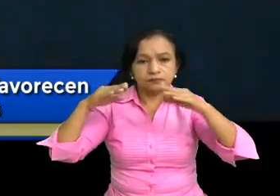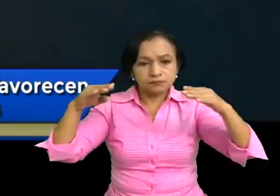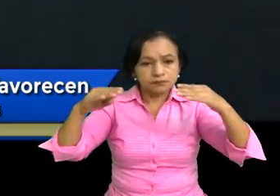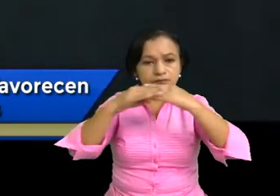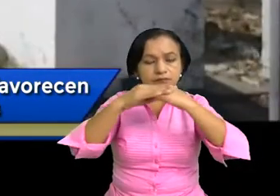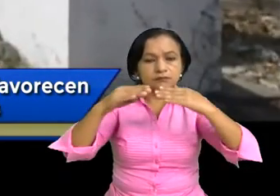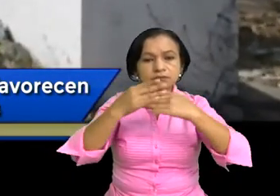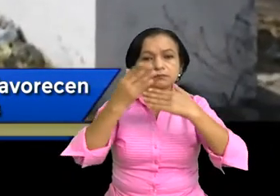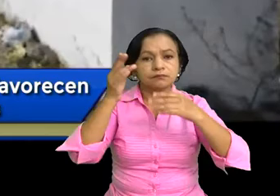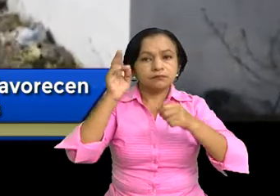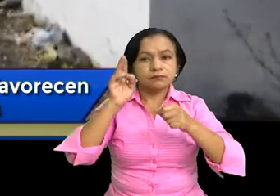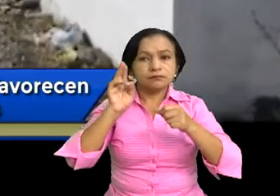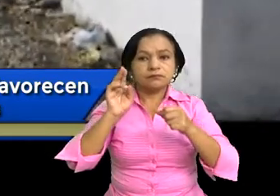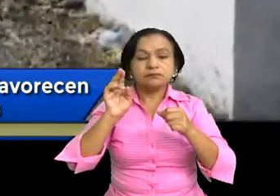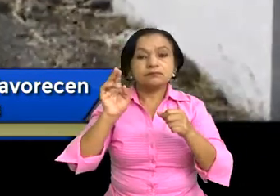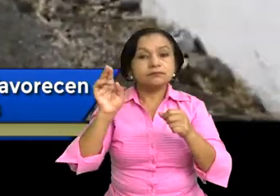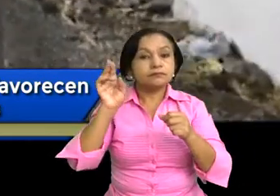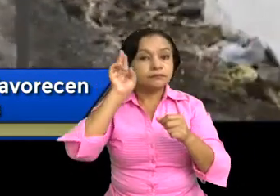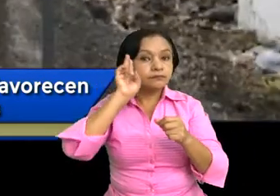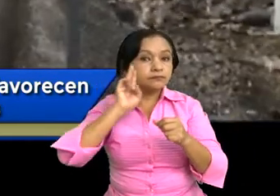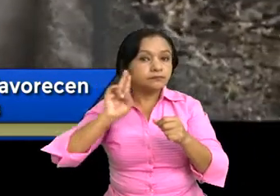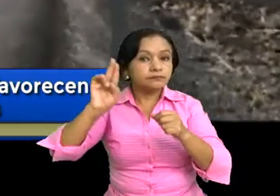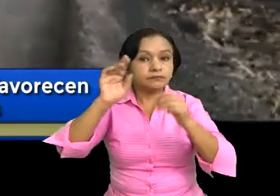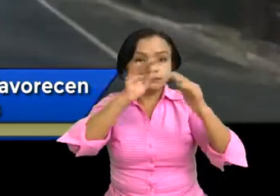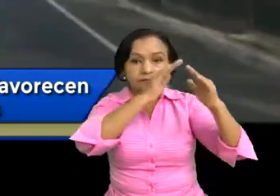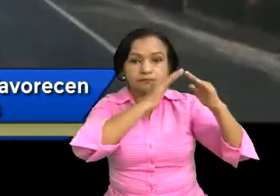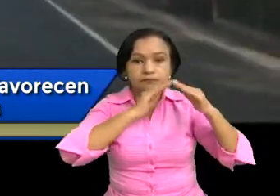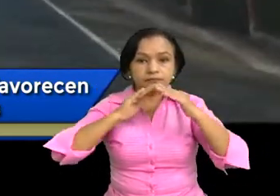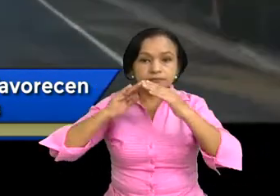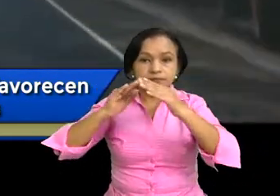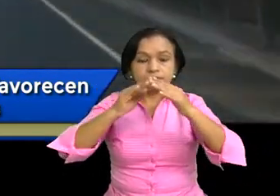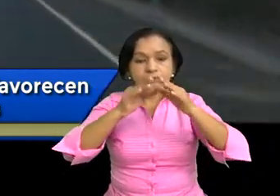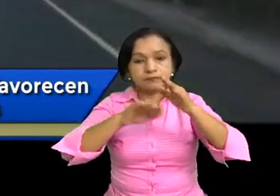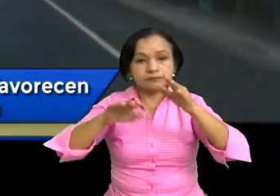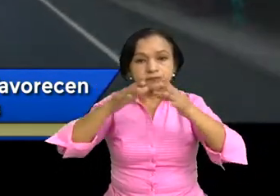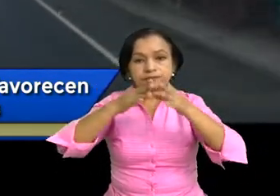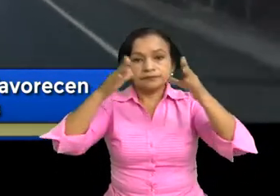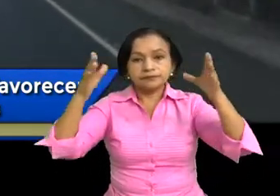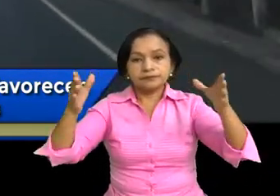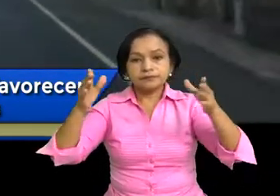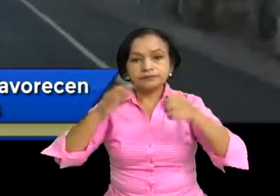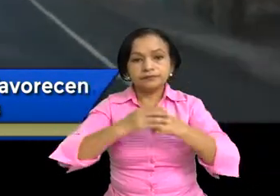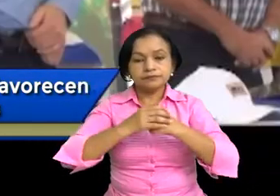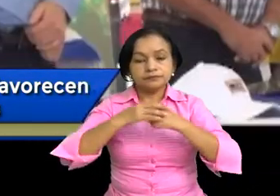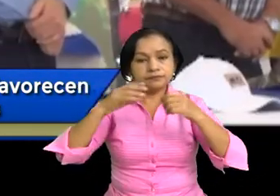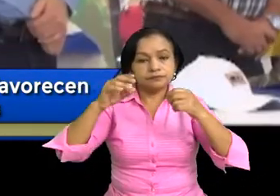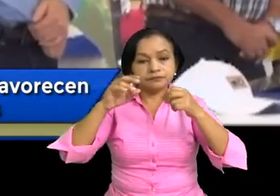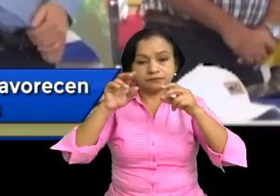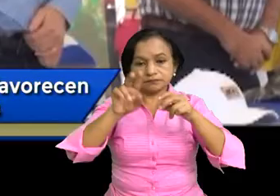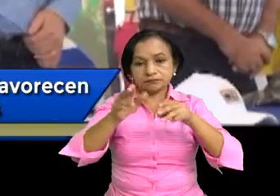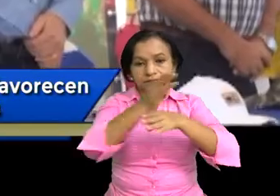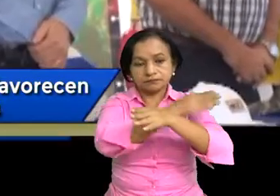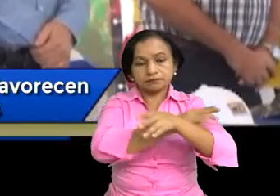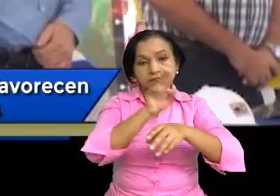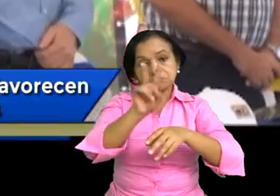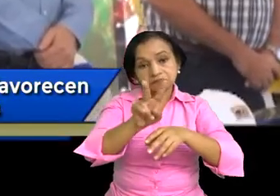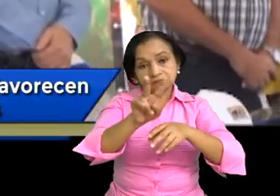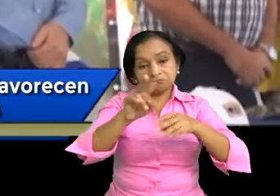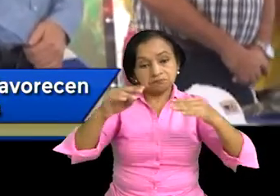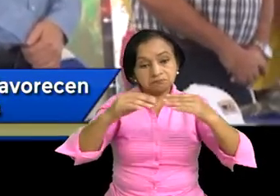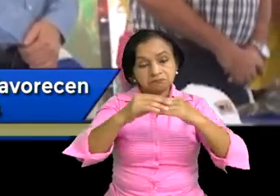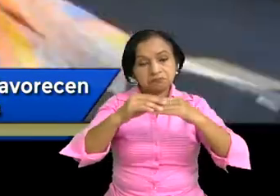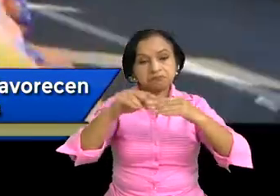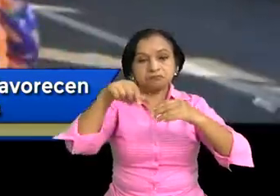la ciudad universitaria por excelencia, los ampliamos de 2 a 4 carriles con múltiples obras